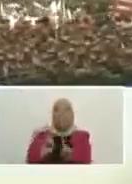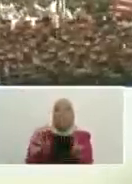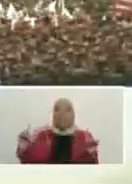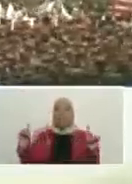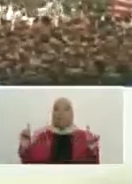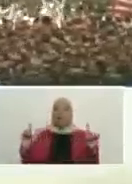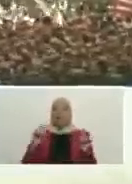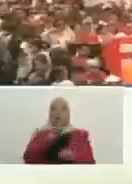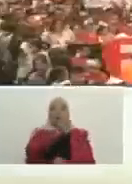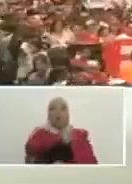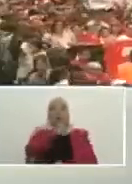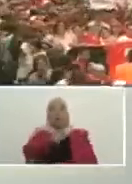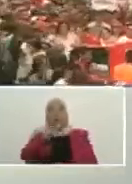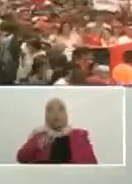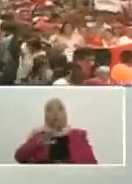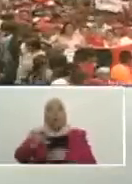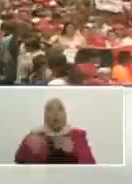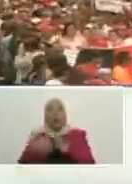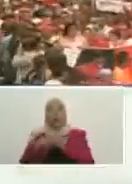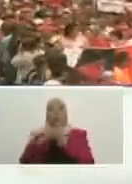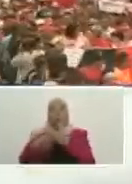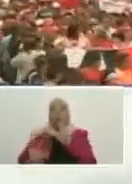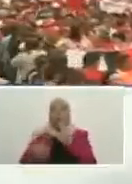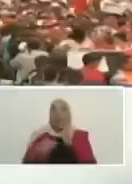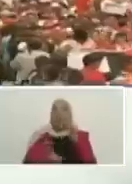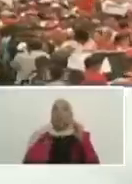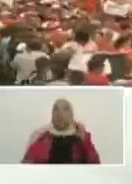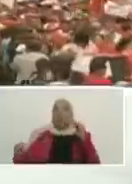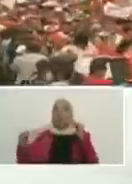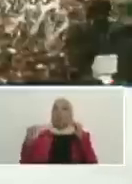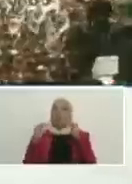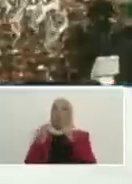populares, igualitarios de nuestra patria.